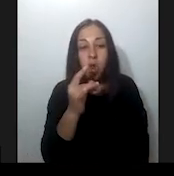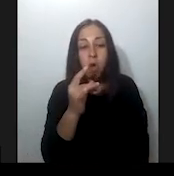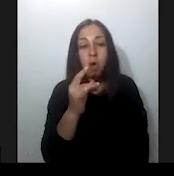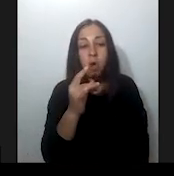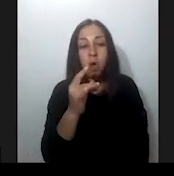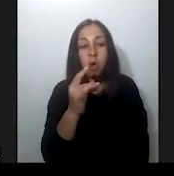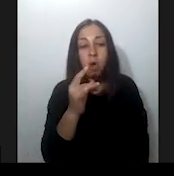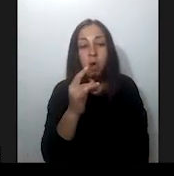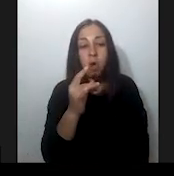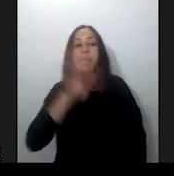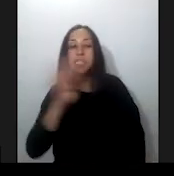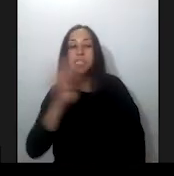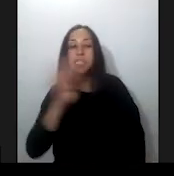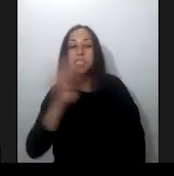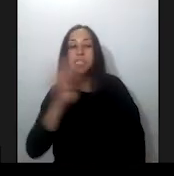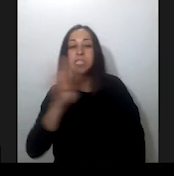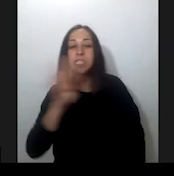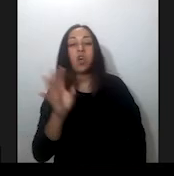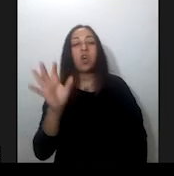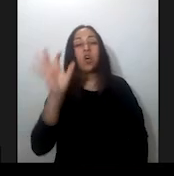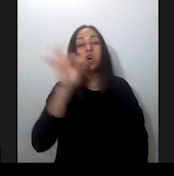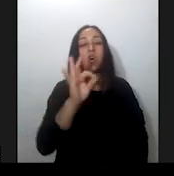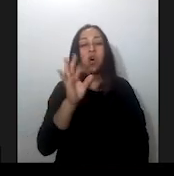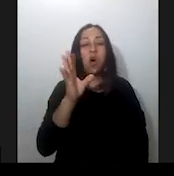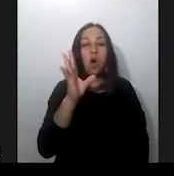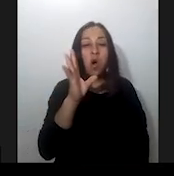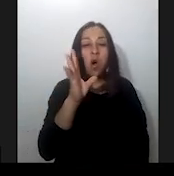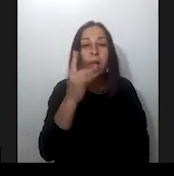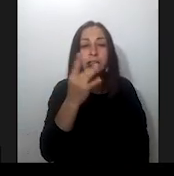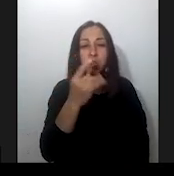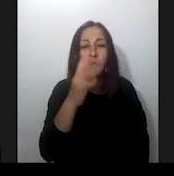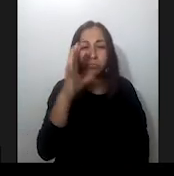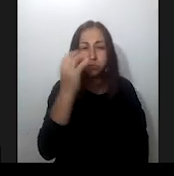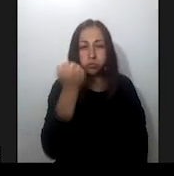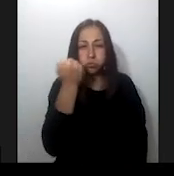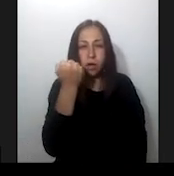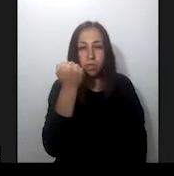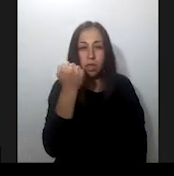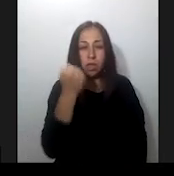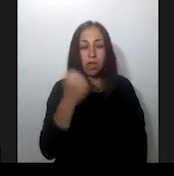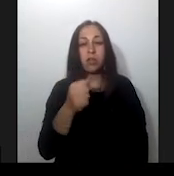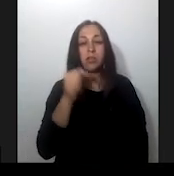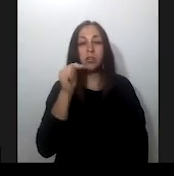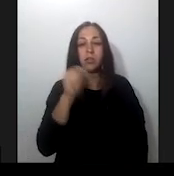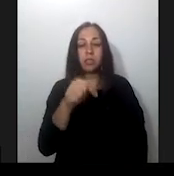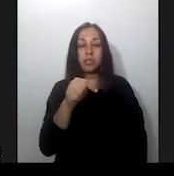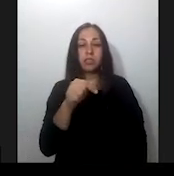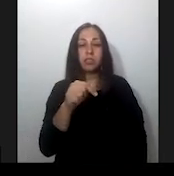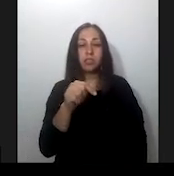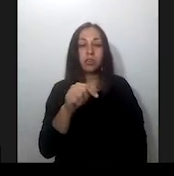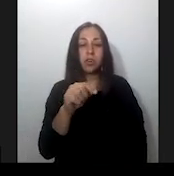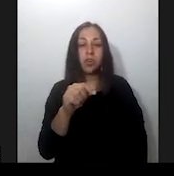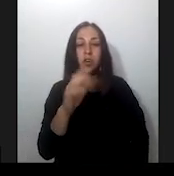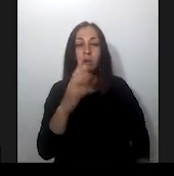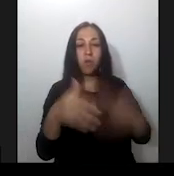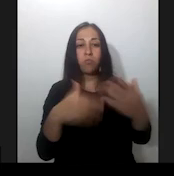azul, bien, se va a ir al amarillo. Yo puedo poner que vaya de un azul intenso a otro azul intenso. Bueno, eso